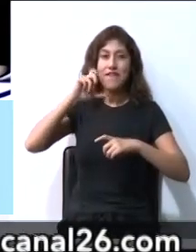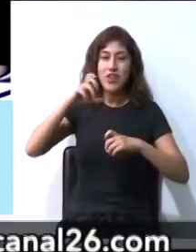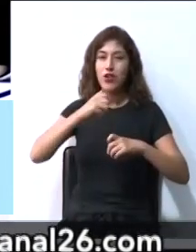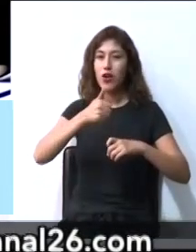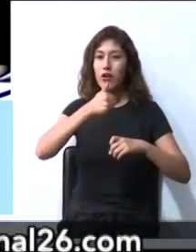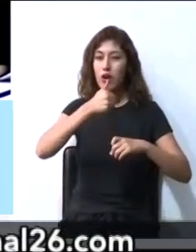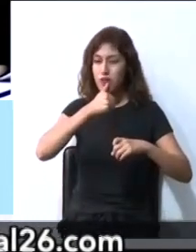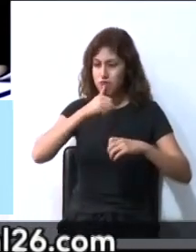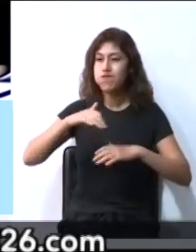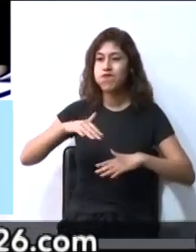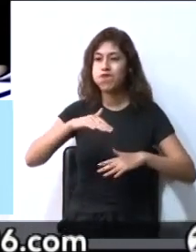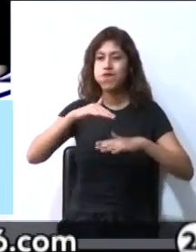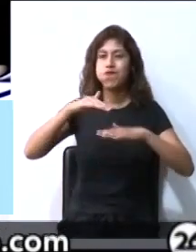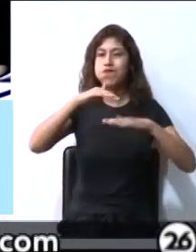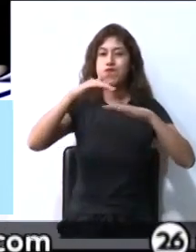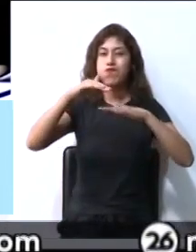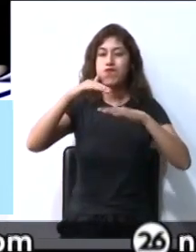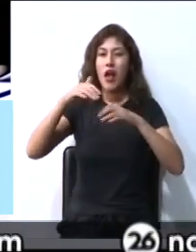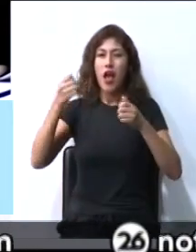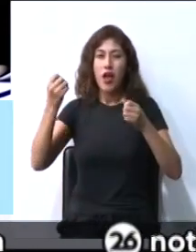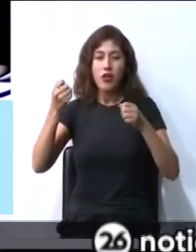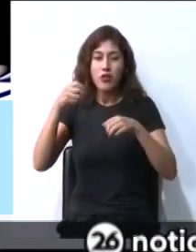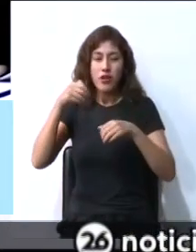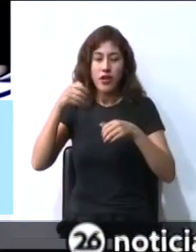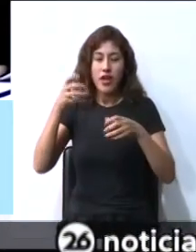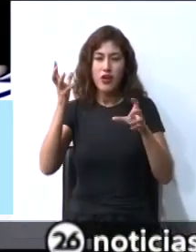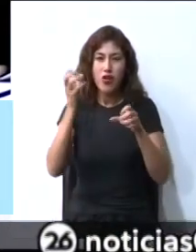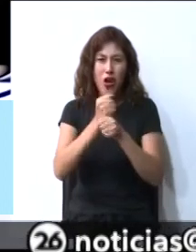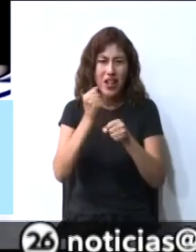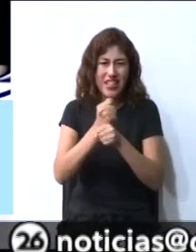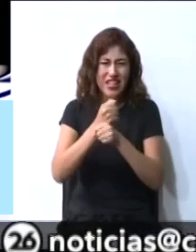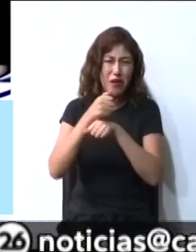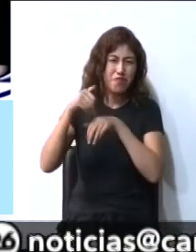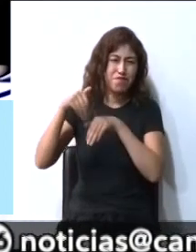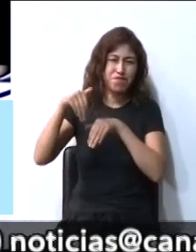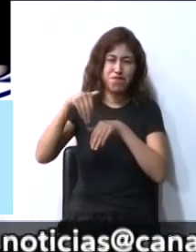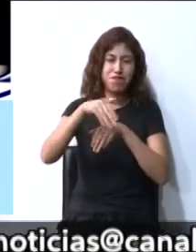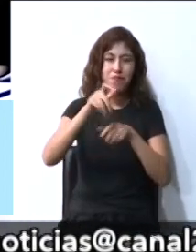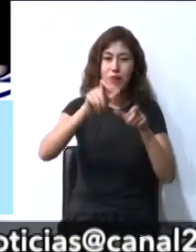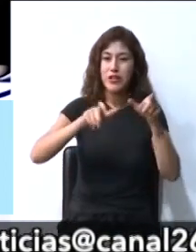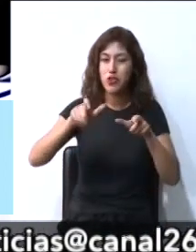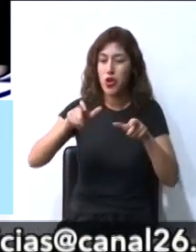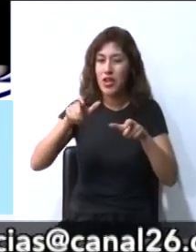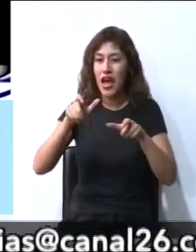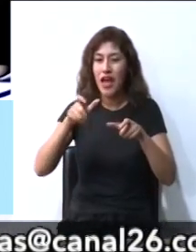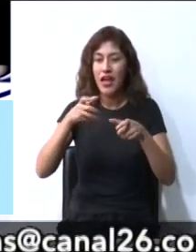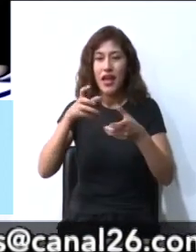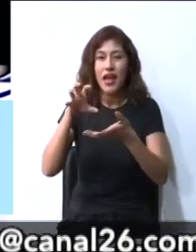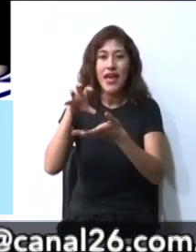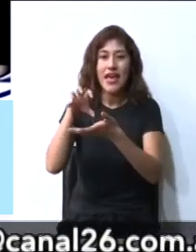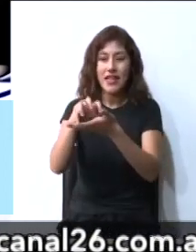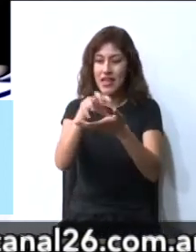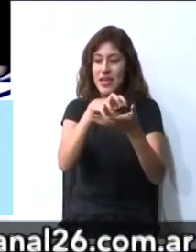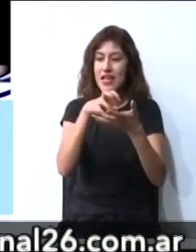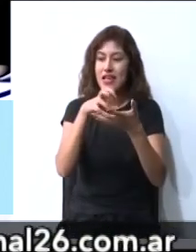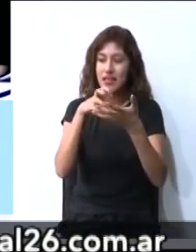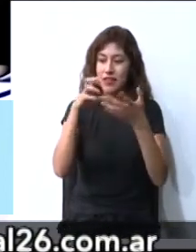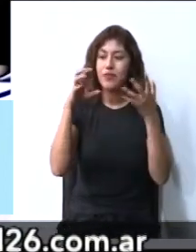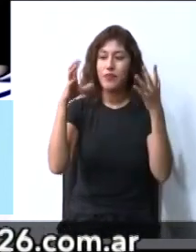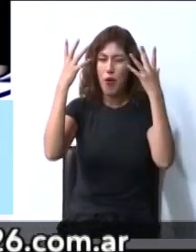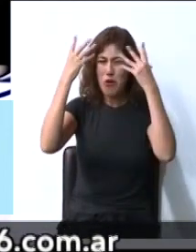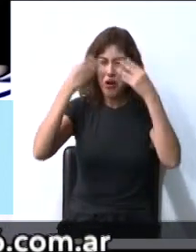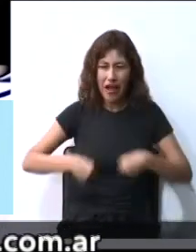la gente con el agua a la cintura, los comerciantes desesperados. Son esas situaciones de crisis las que nos ponen a prueba.